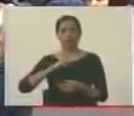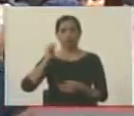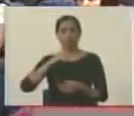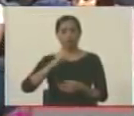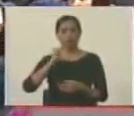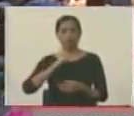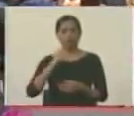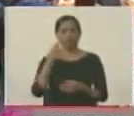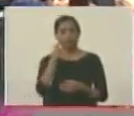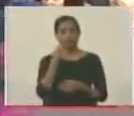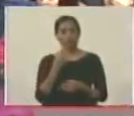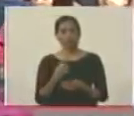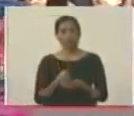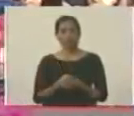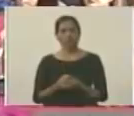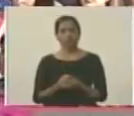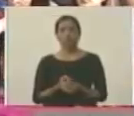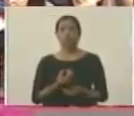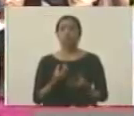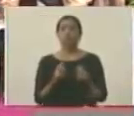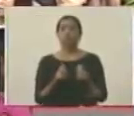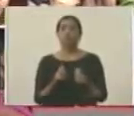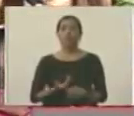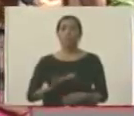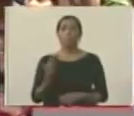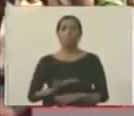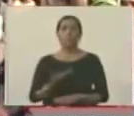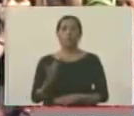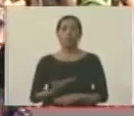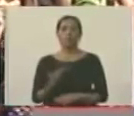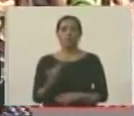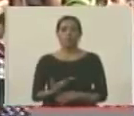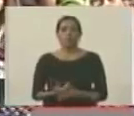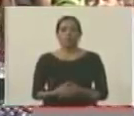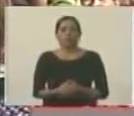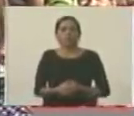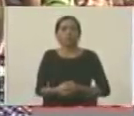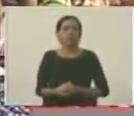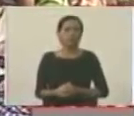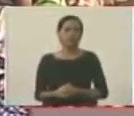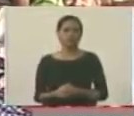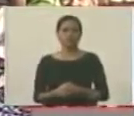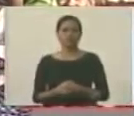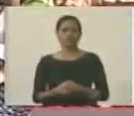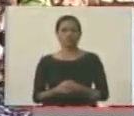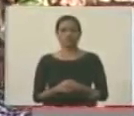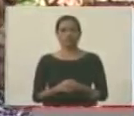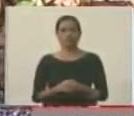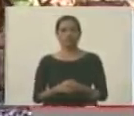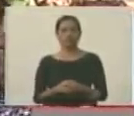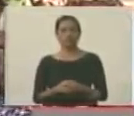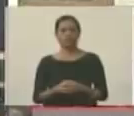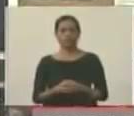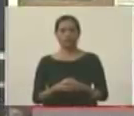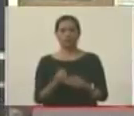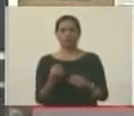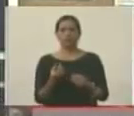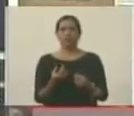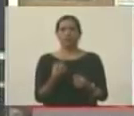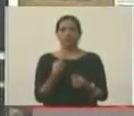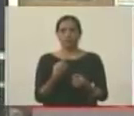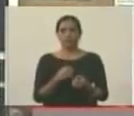Fíjate que es muy importante mantener, le dije a la vicepresidenta hace unos minutos,